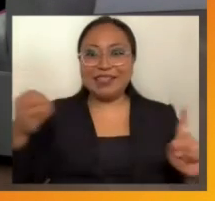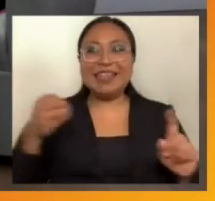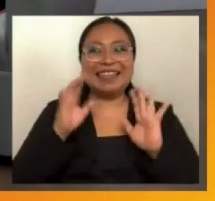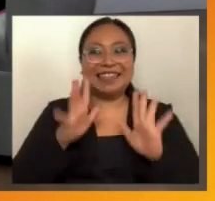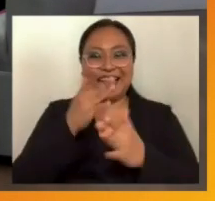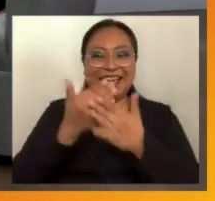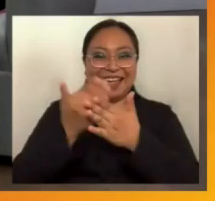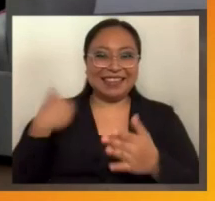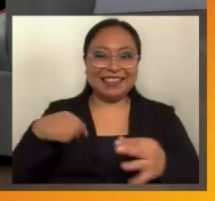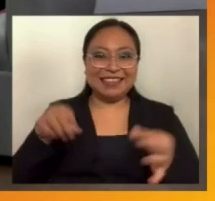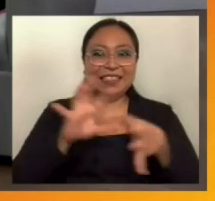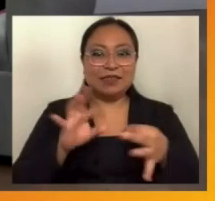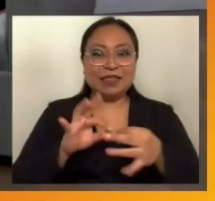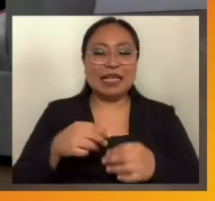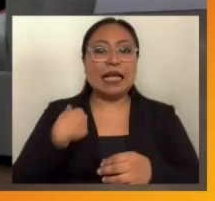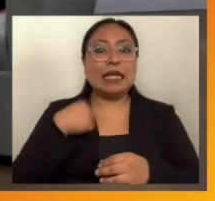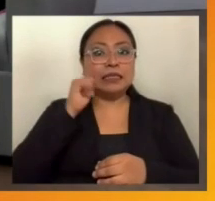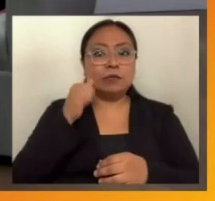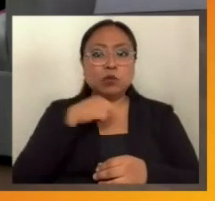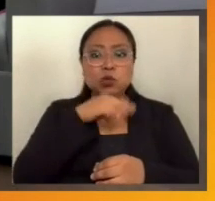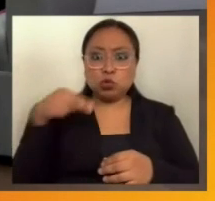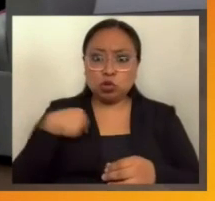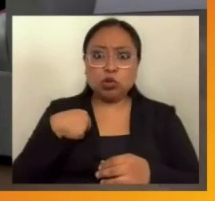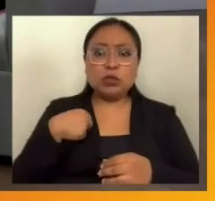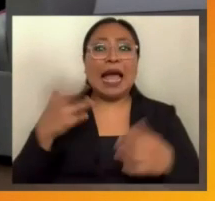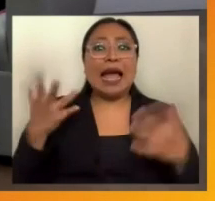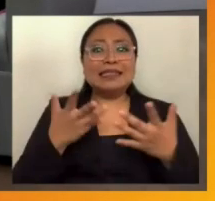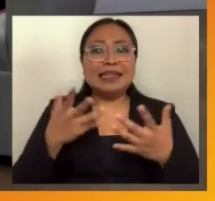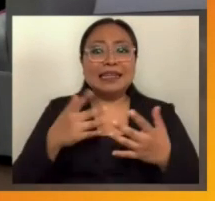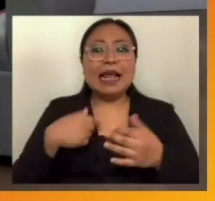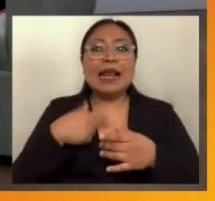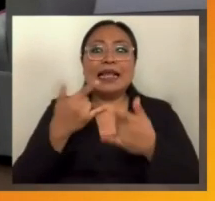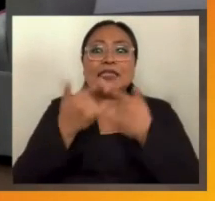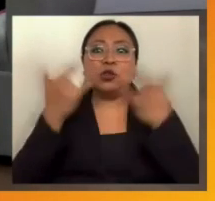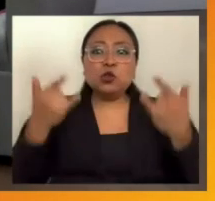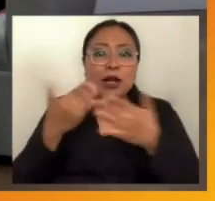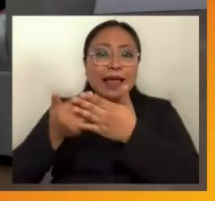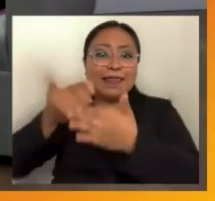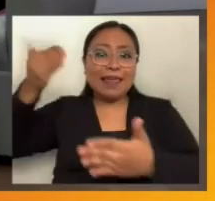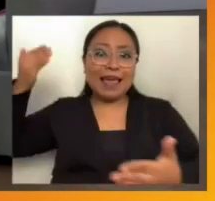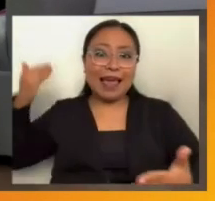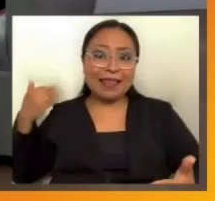en algún momento es hagamos del cáncer de mama una enfermedad del pasado. Muchas gracias. ¡Sí!